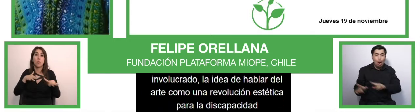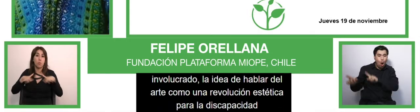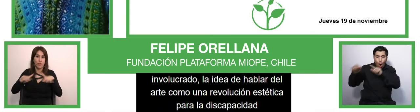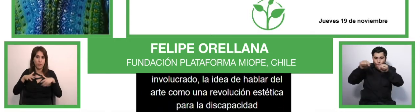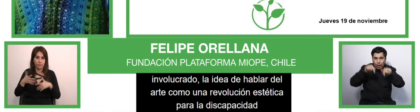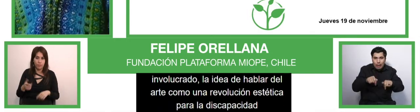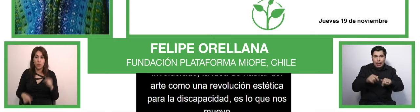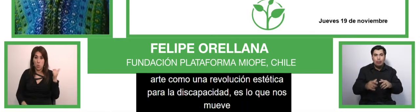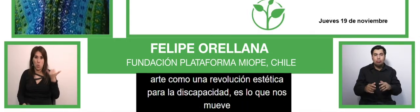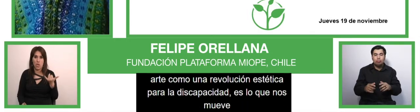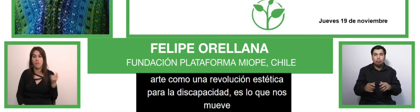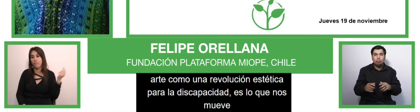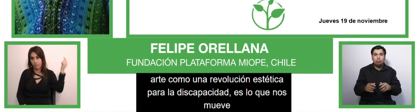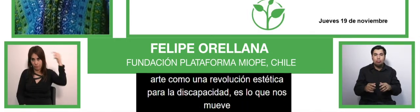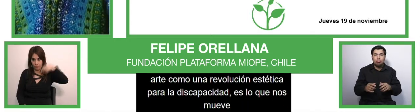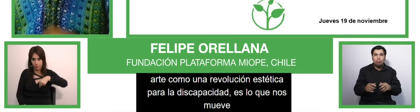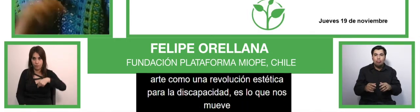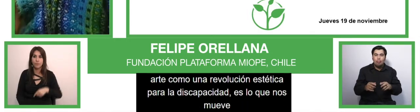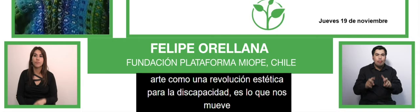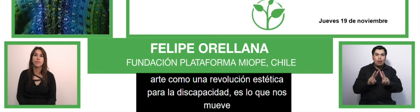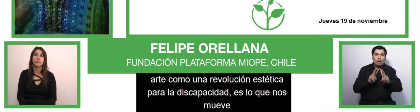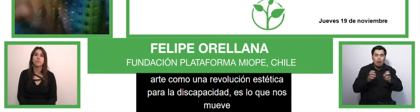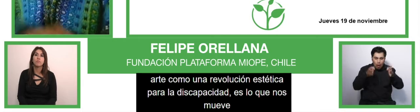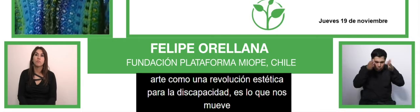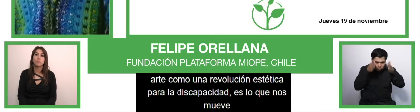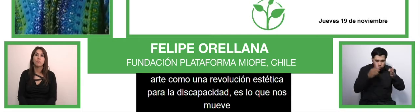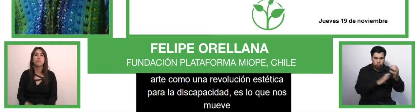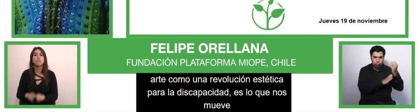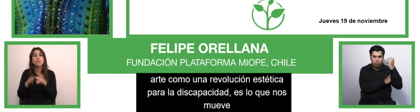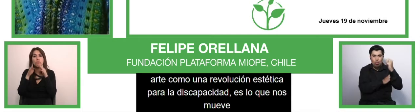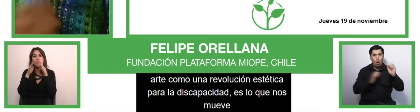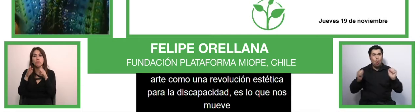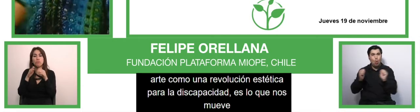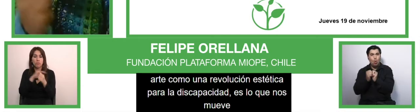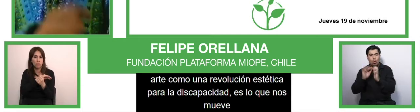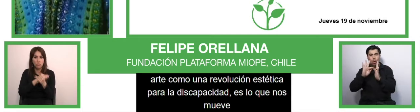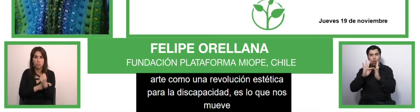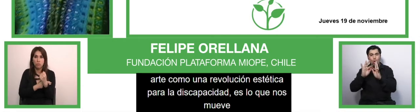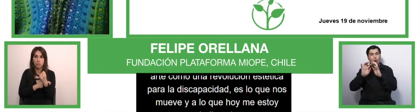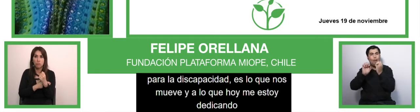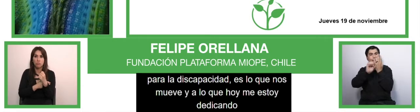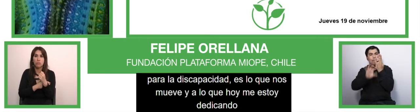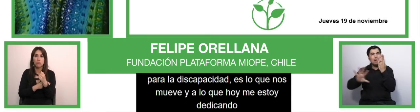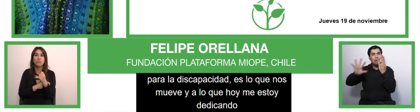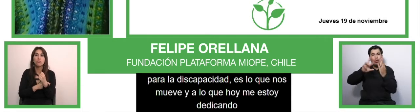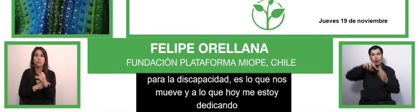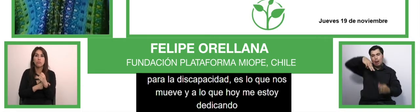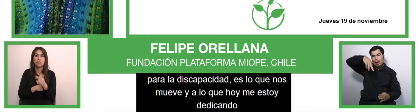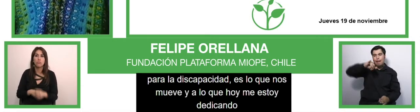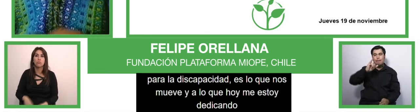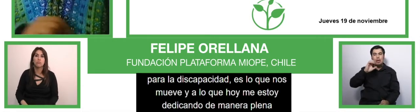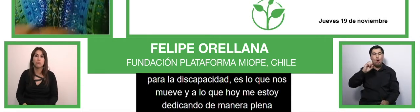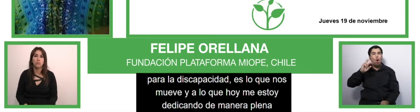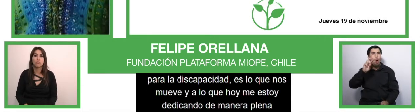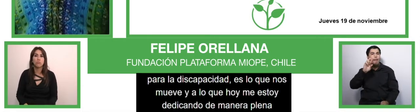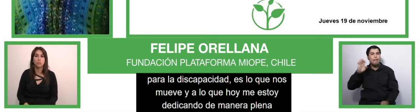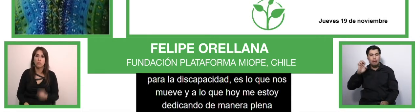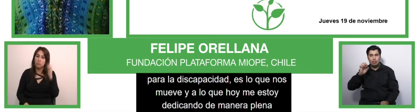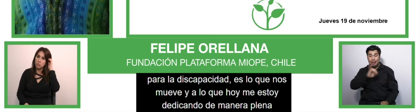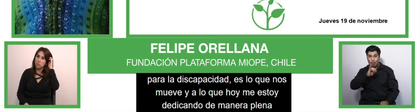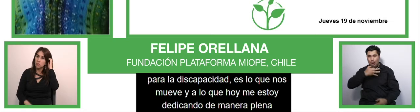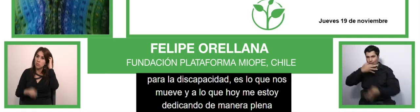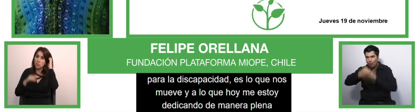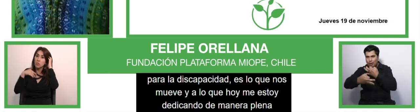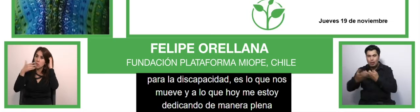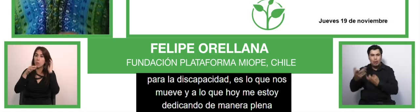estoy dedicando de manera plena junto con Plataforma Miope, que ya les voy a contar bien de qué se trata. ¿Por qué el arte,